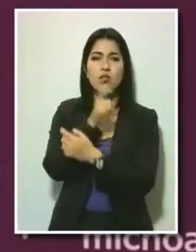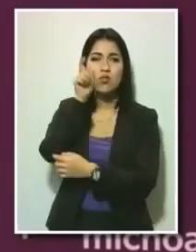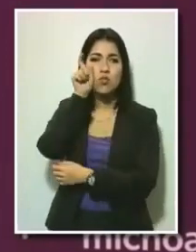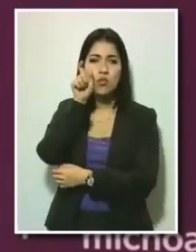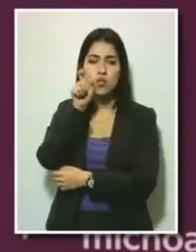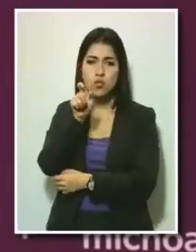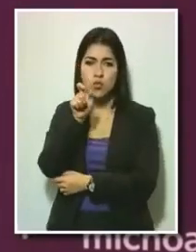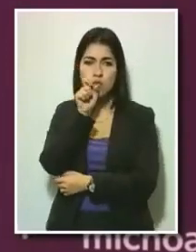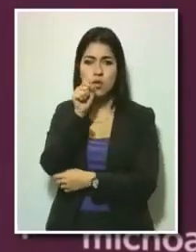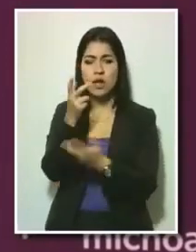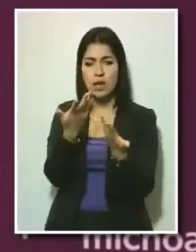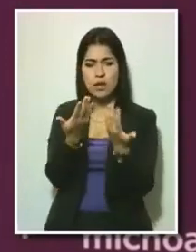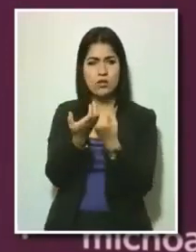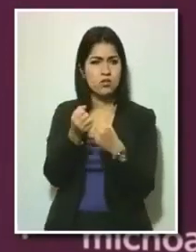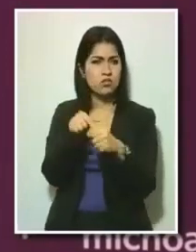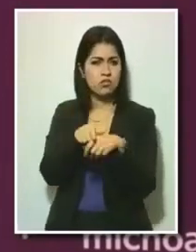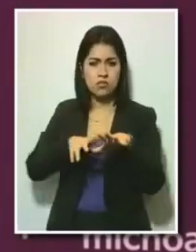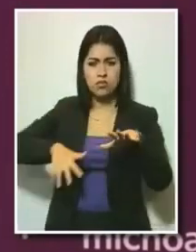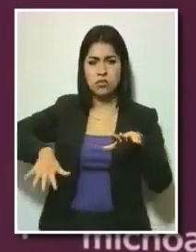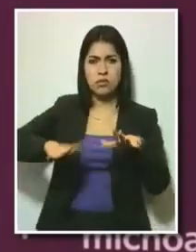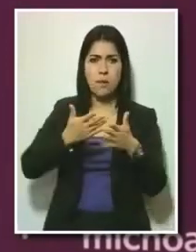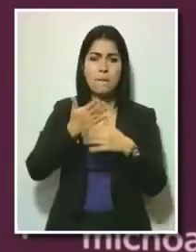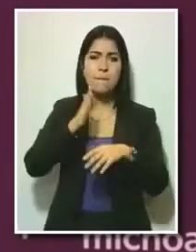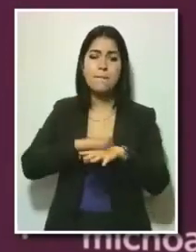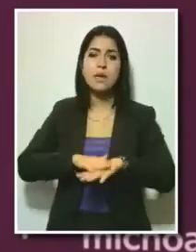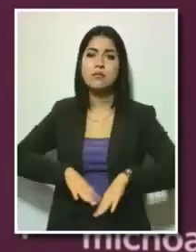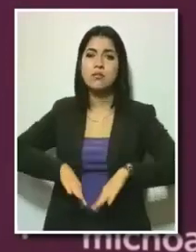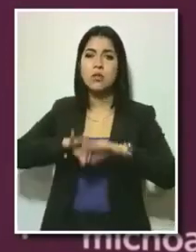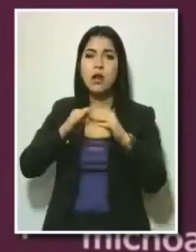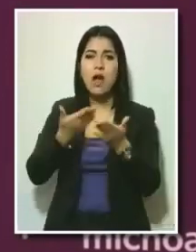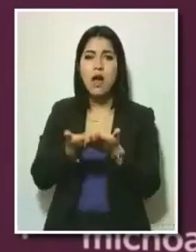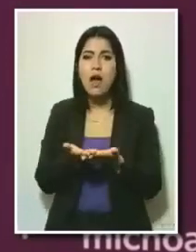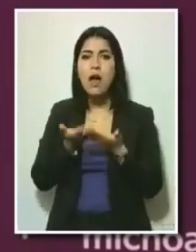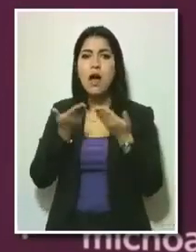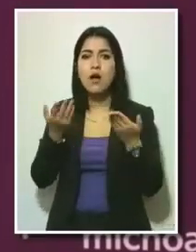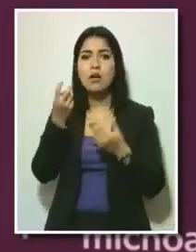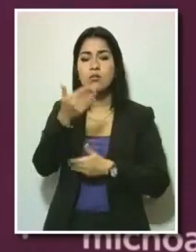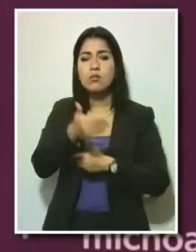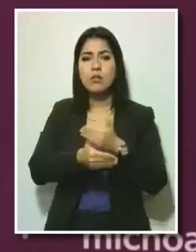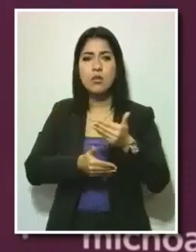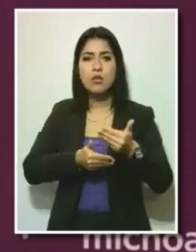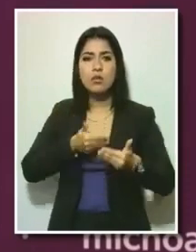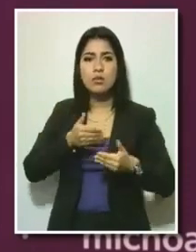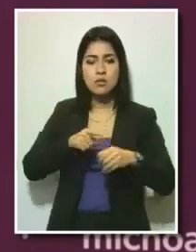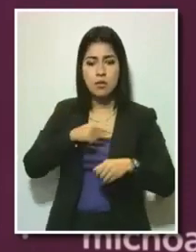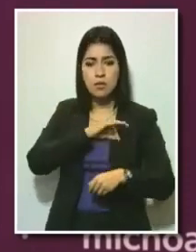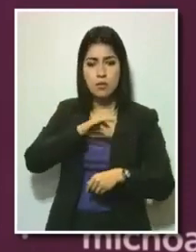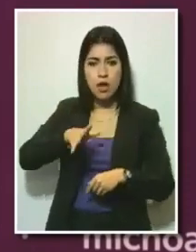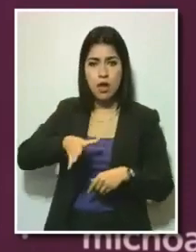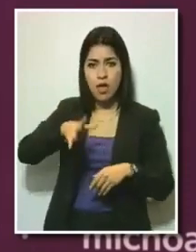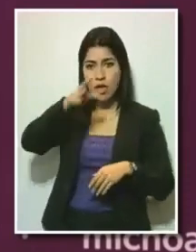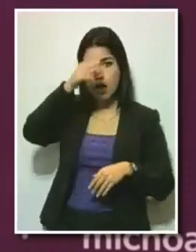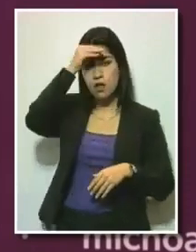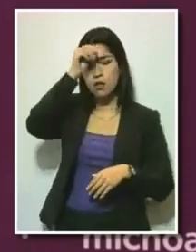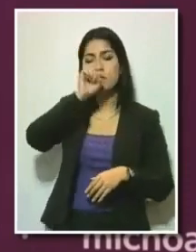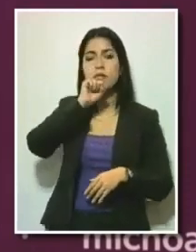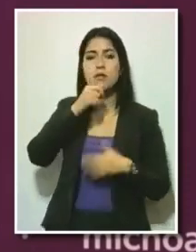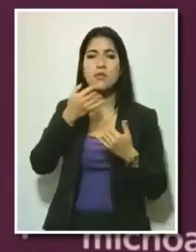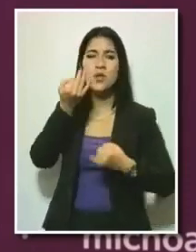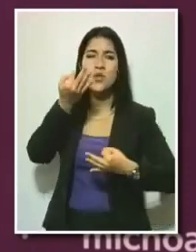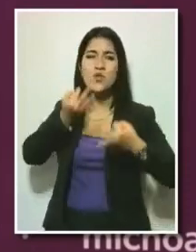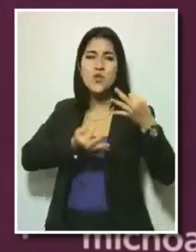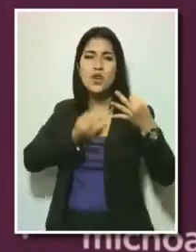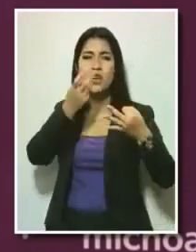sociedad democrática, más hoy en el siglo XXI, es parte del proceso formativo. Los prejuicios han hecho mucho